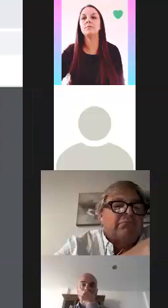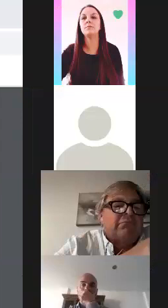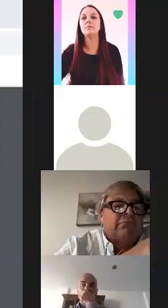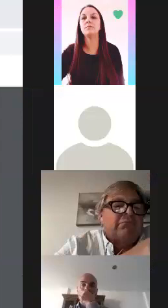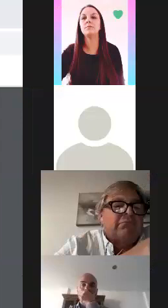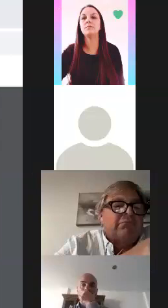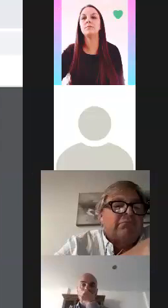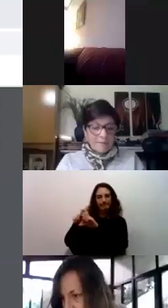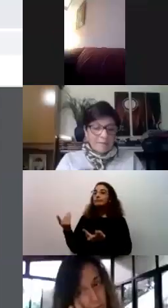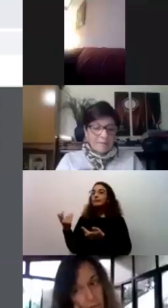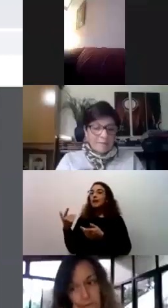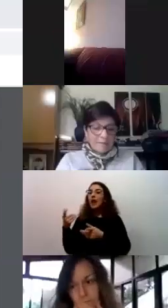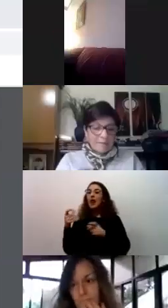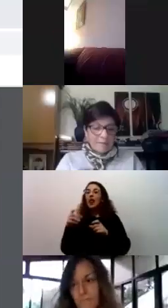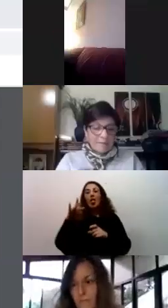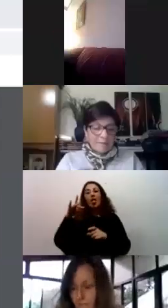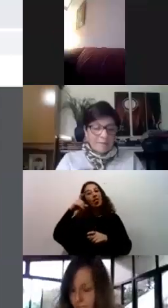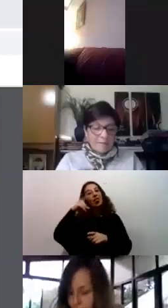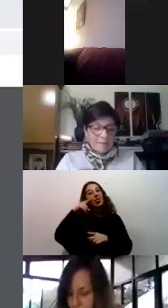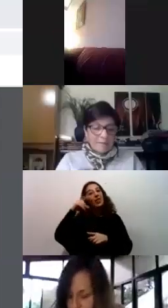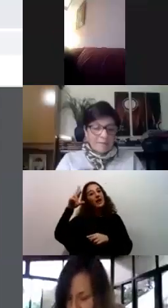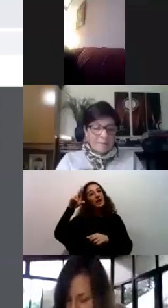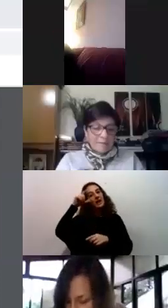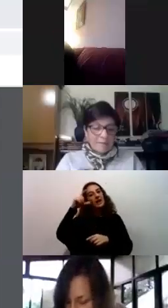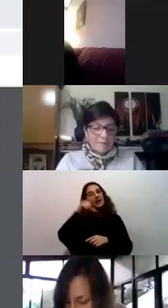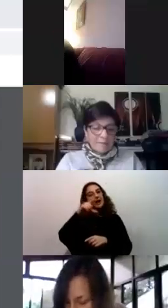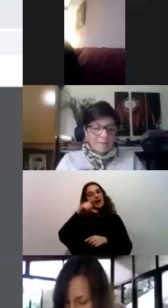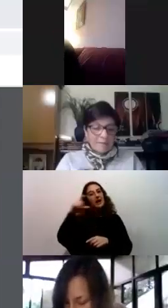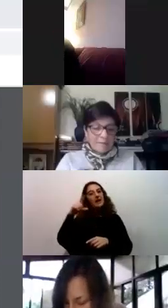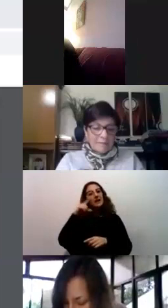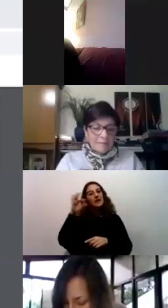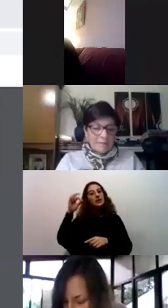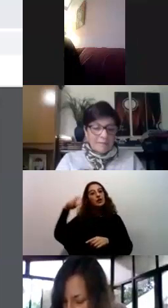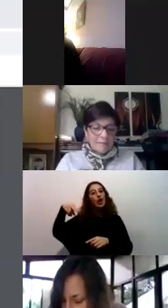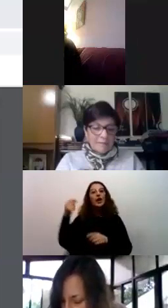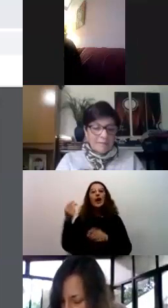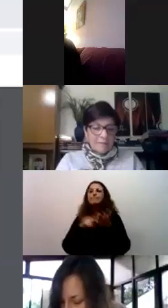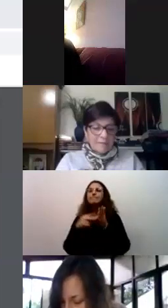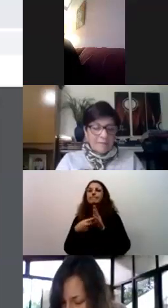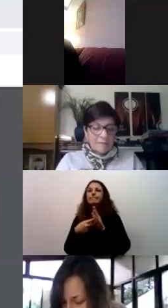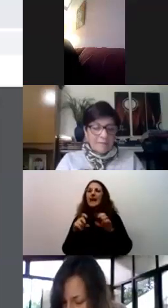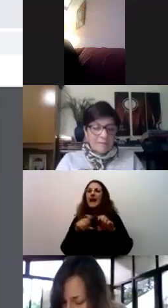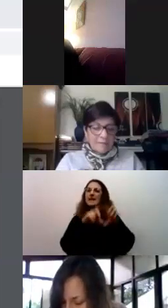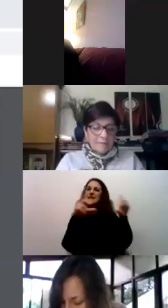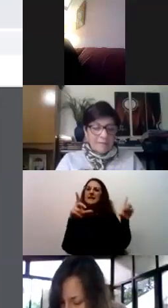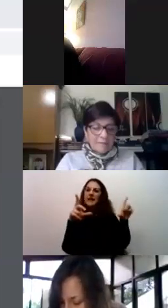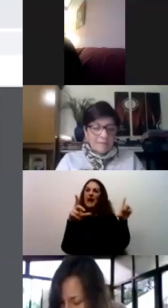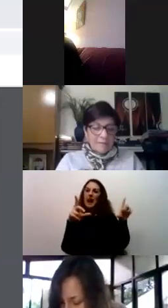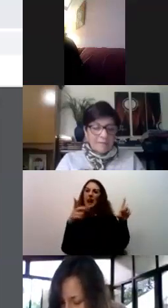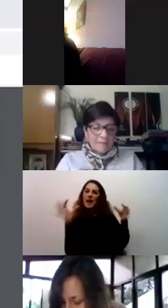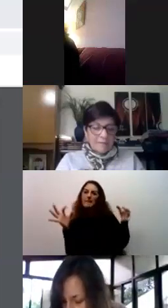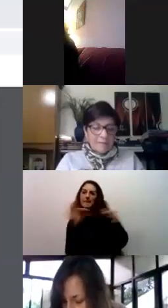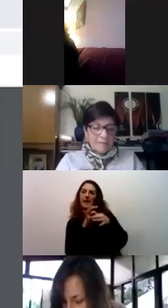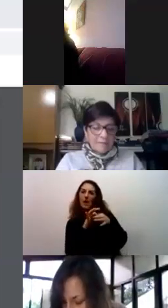Direccional. Son señales que usualmente se encuentran vinculadas a las señales de tipo identificatoria. Su función